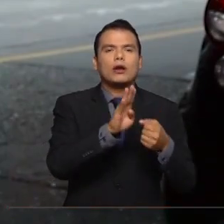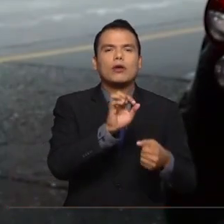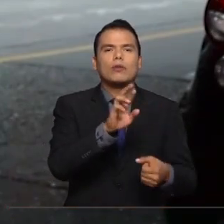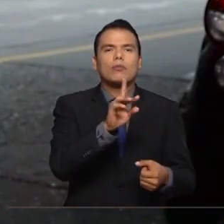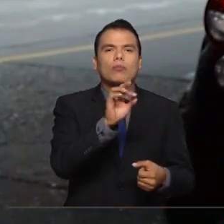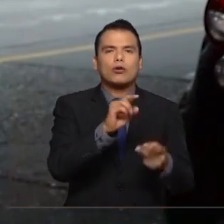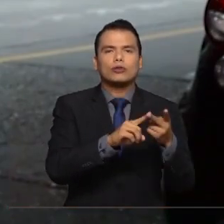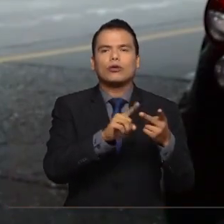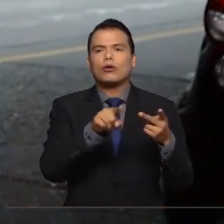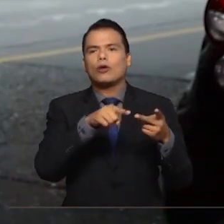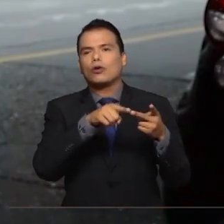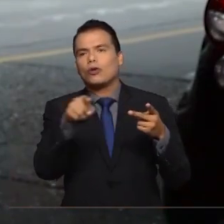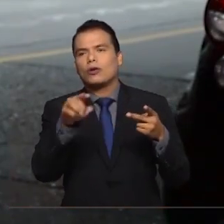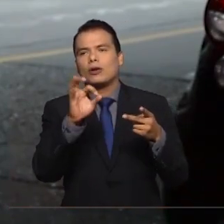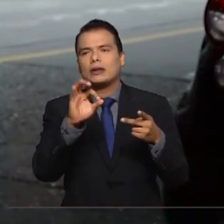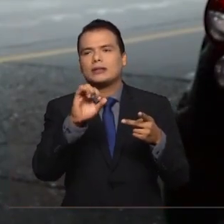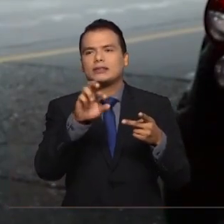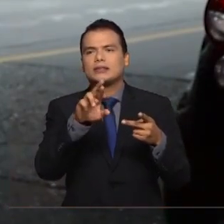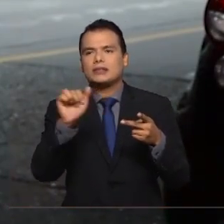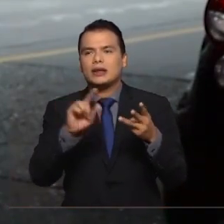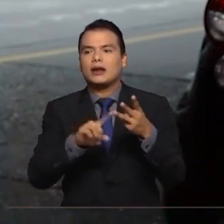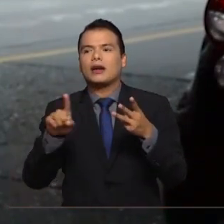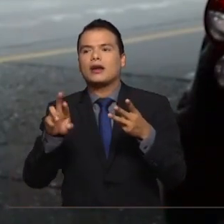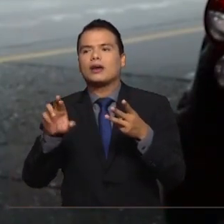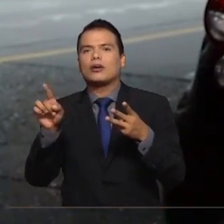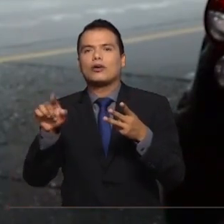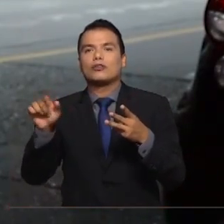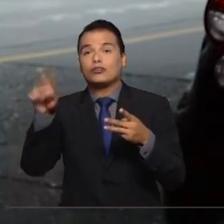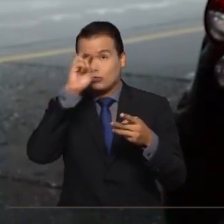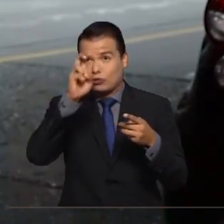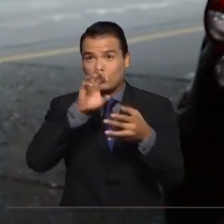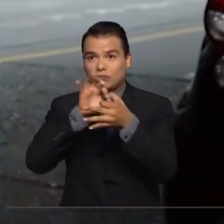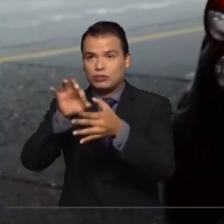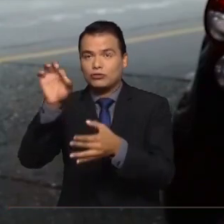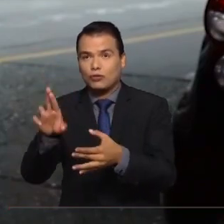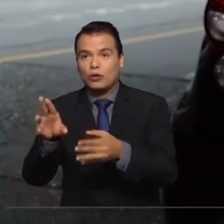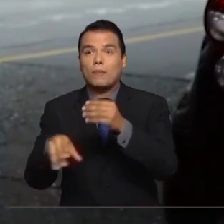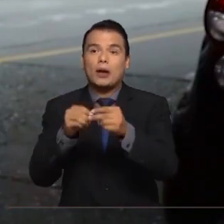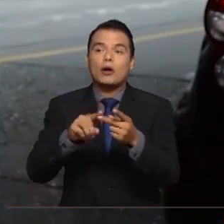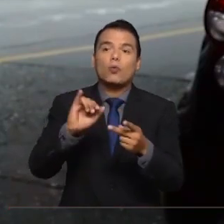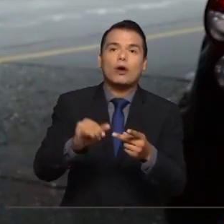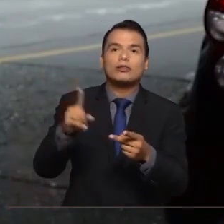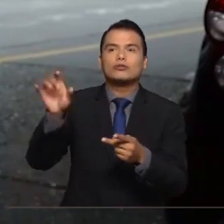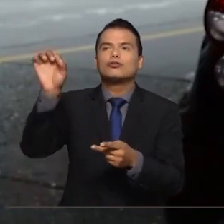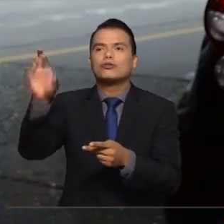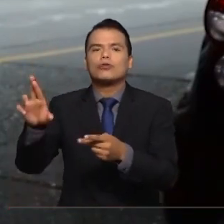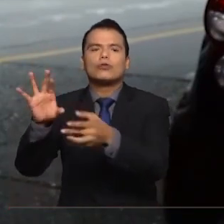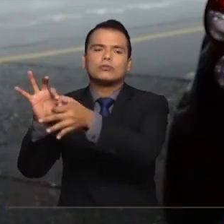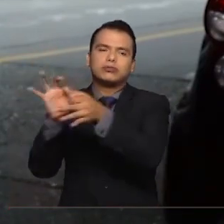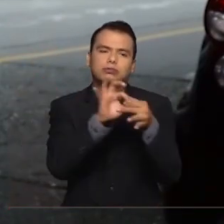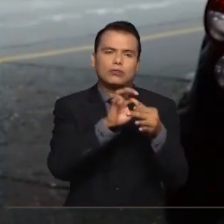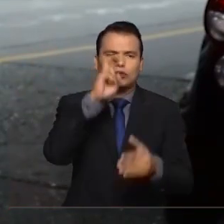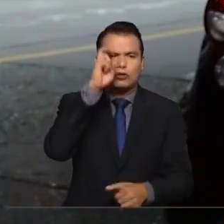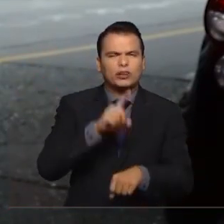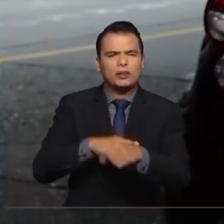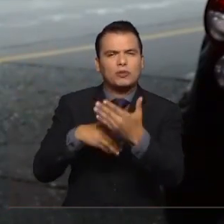Sierra Rosas en sentido norte-sur y el jueves en sentido sur-norte. Esto será a partir de las